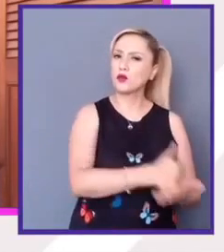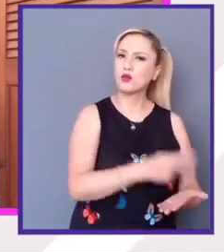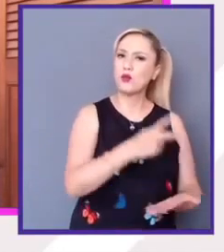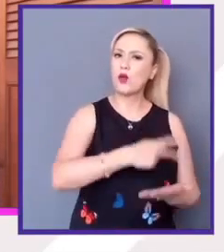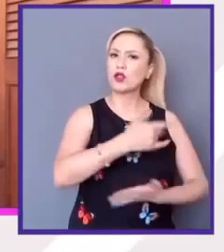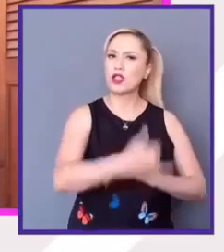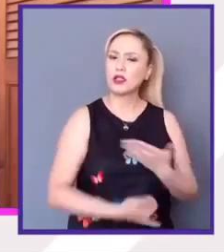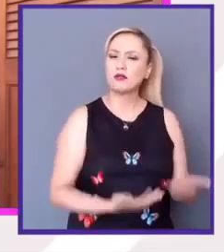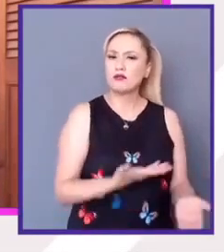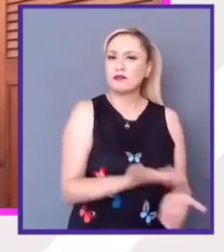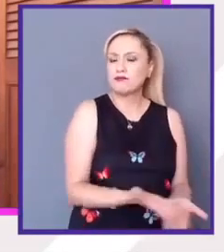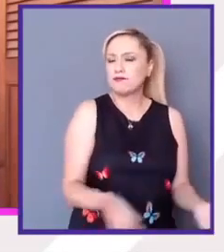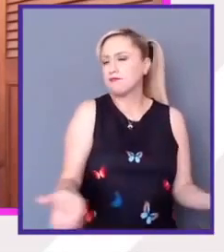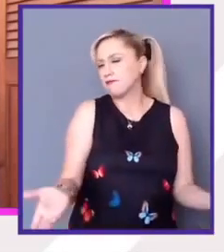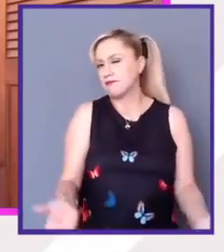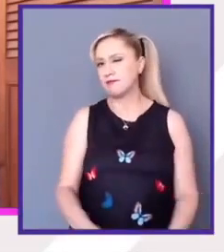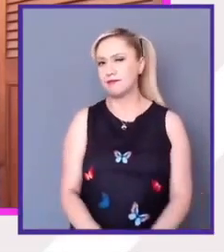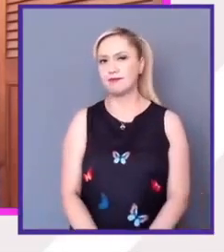respecto.